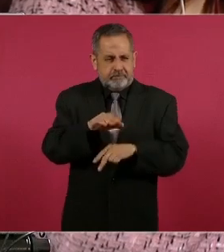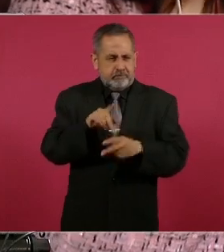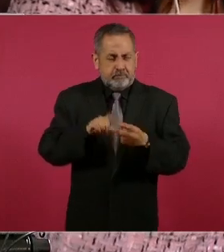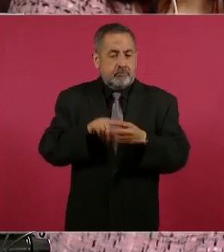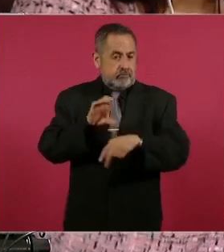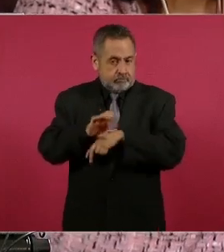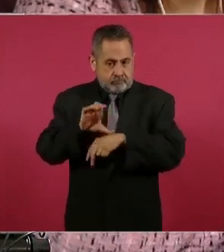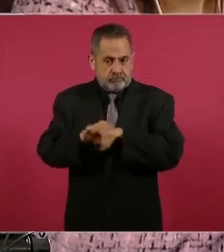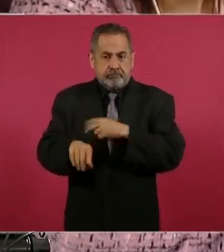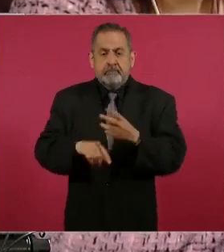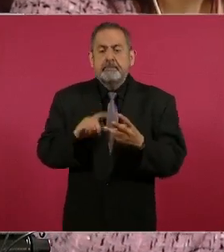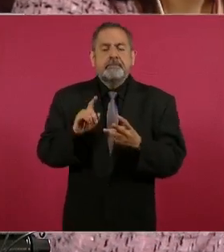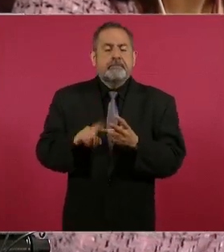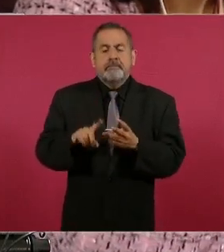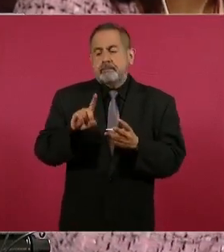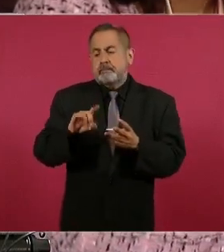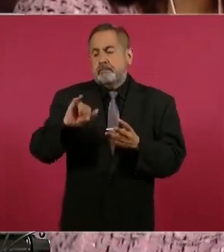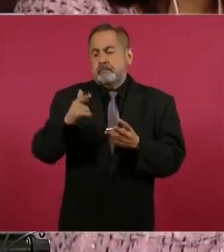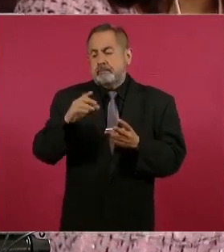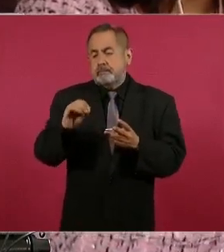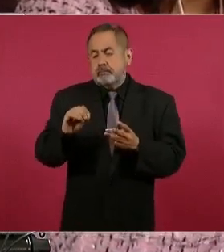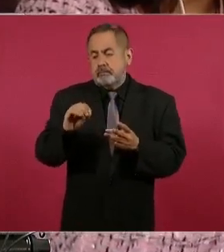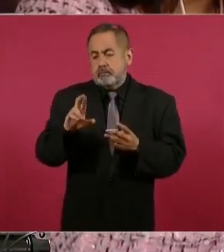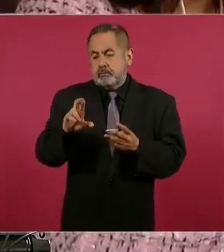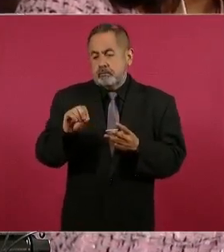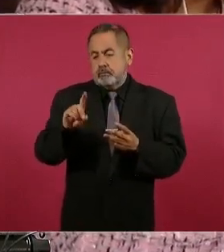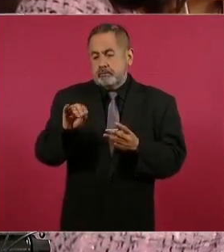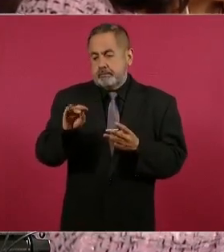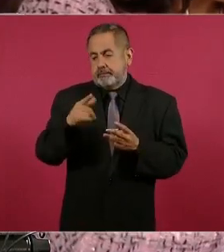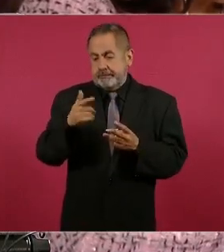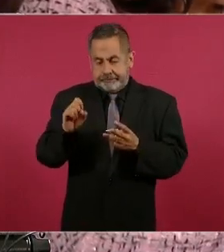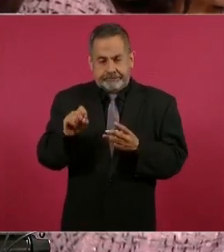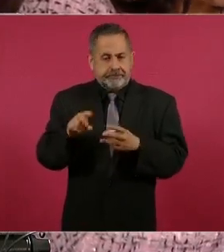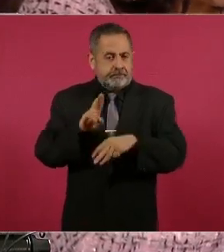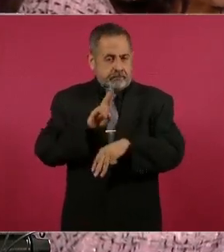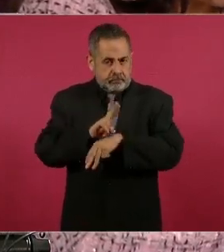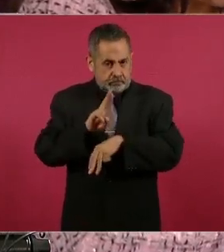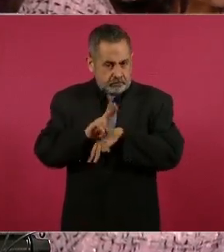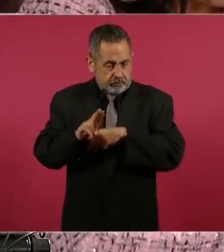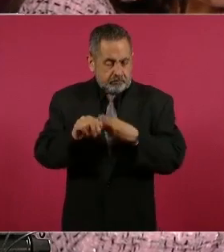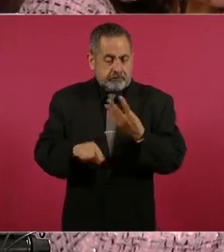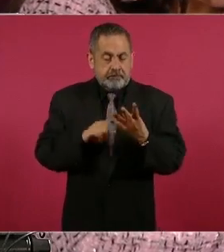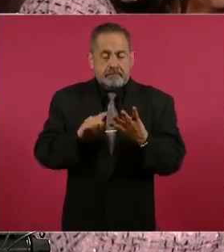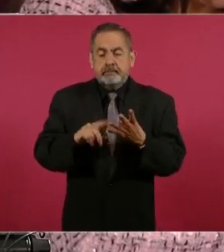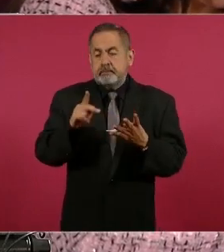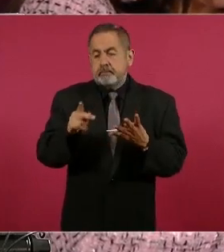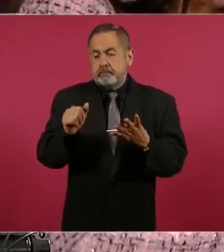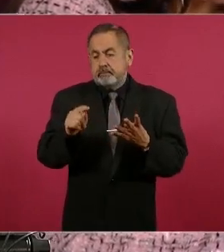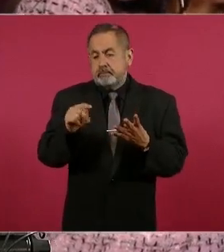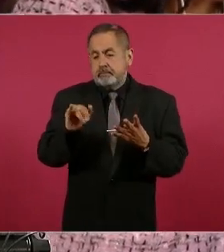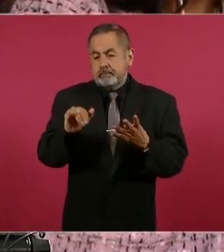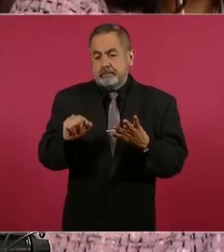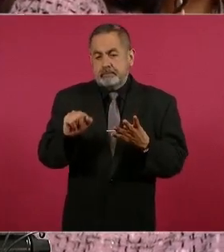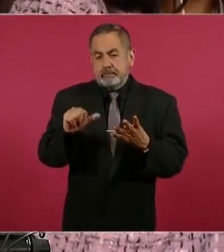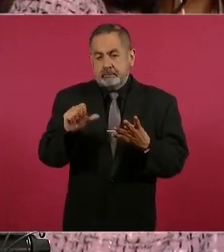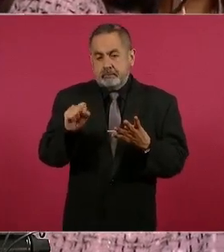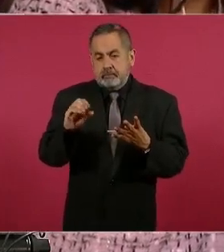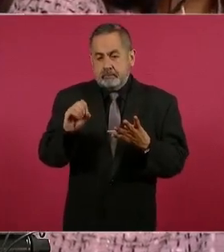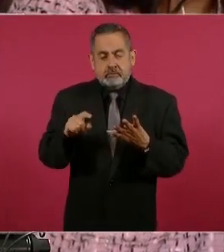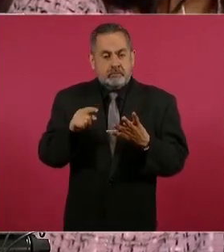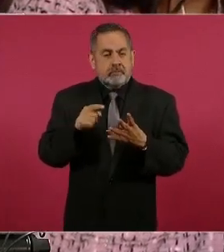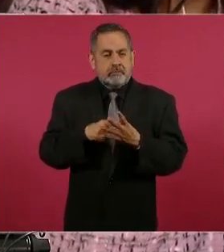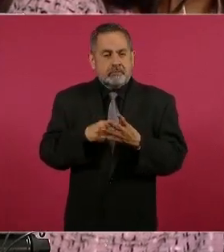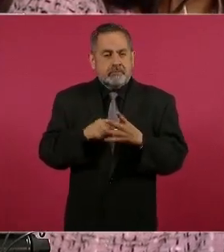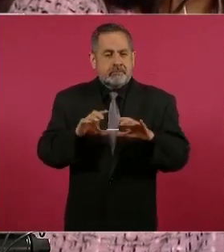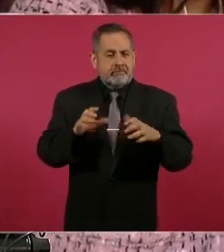de Colombia, Diego Rodríguez, de OMIS Uruguay, y Patricia Sosa, de Campaign